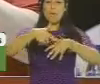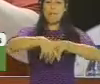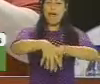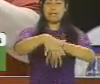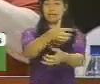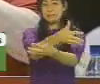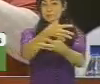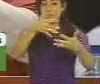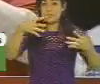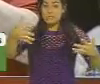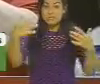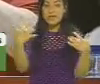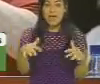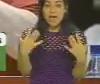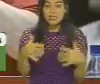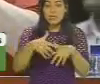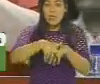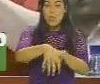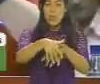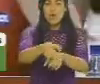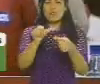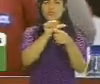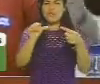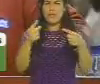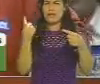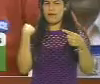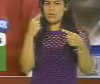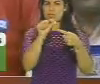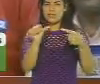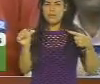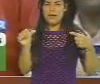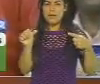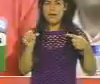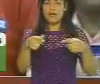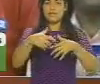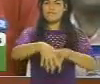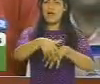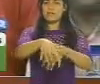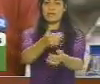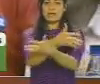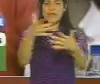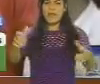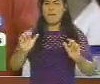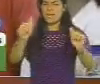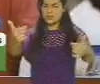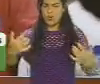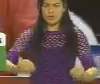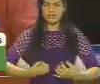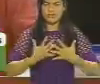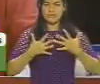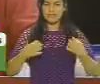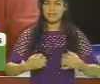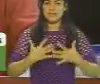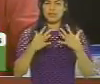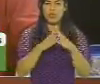denominamos, hace una semana y un día exactamente, allá en Ciudad Guayana.